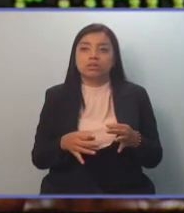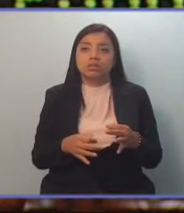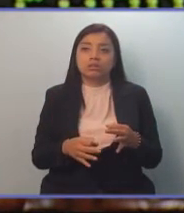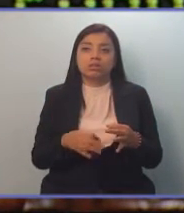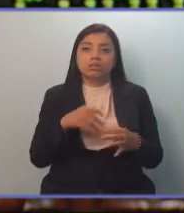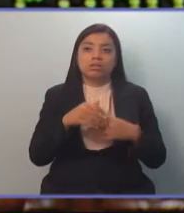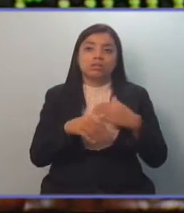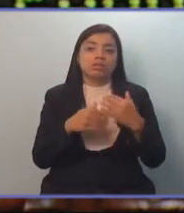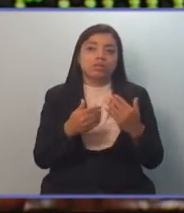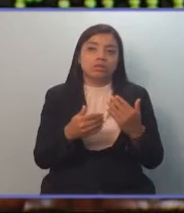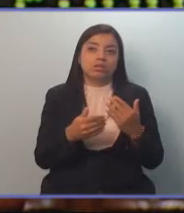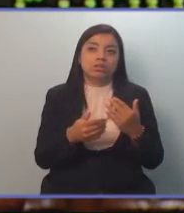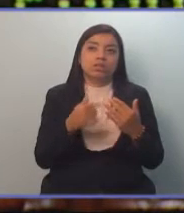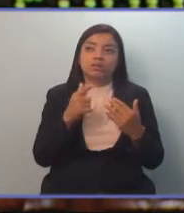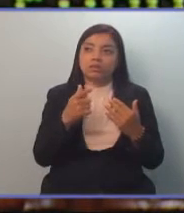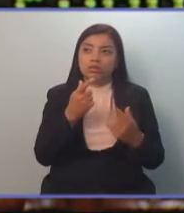de